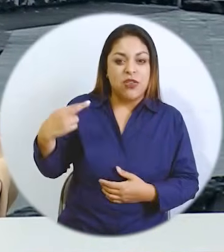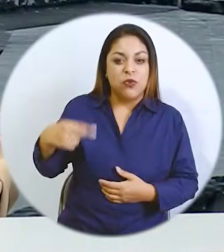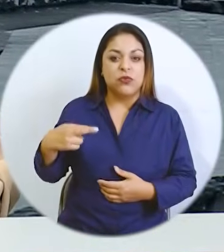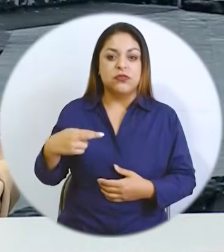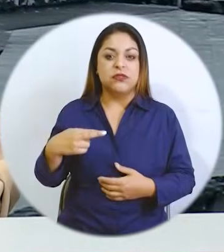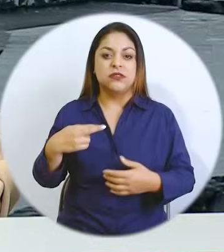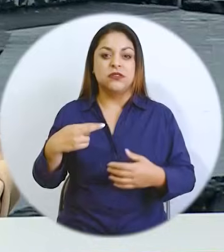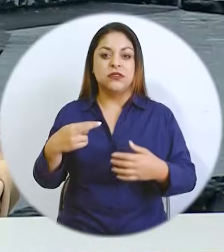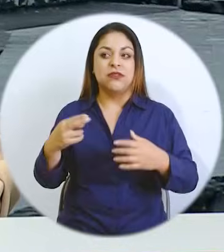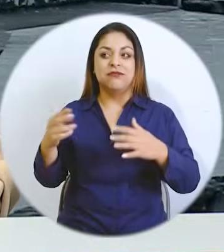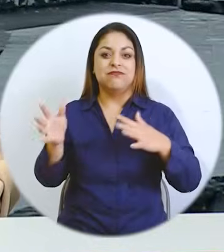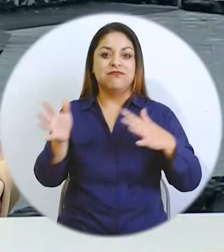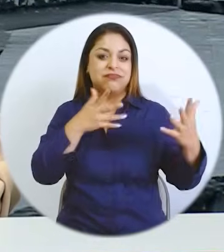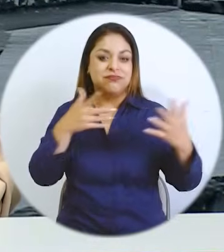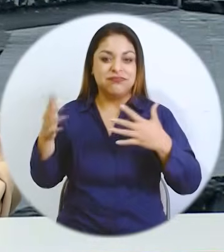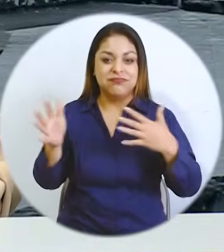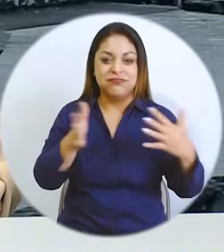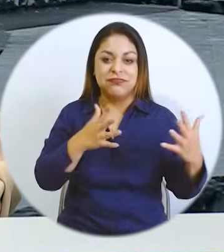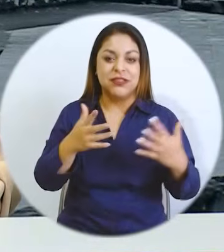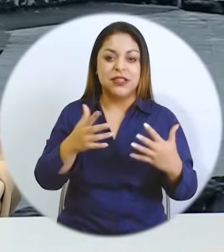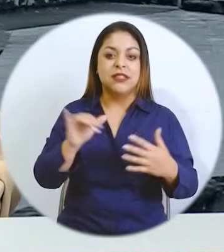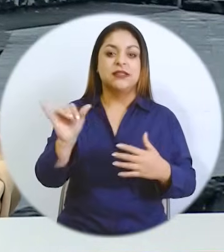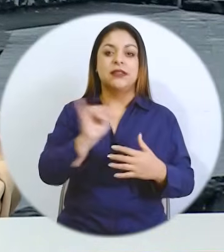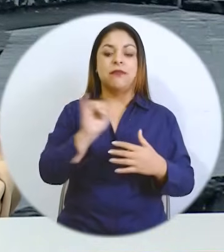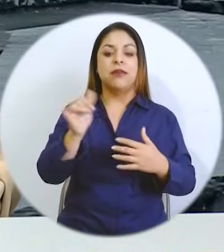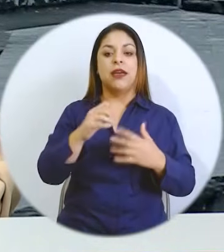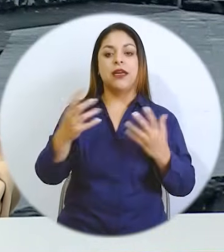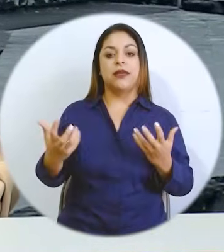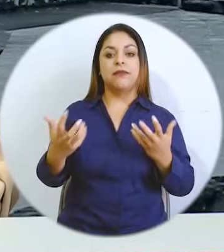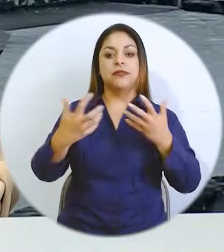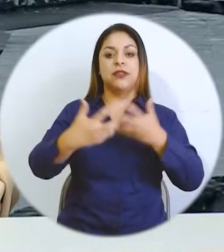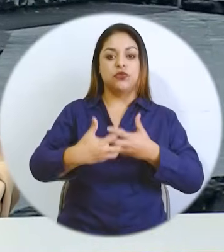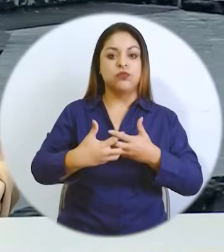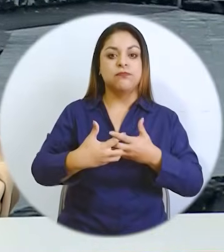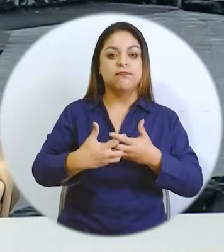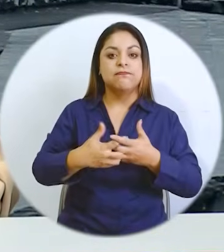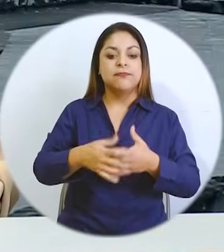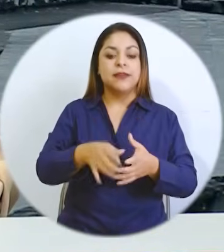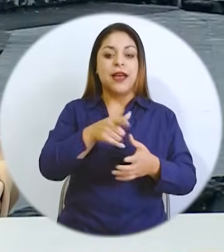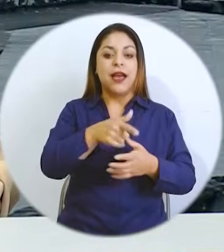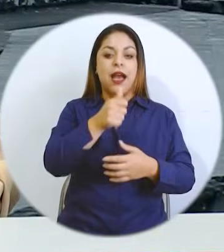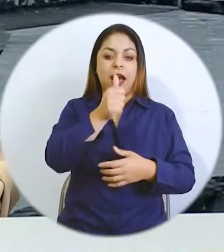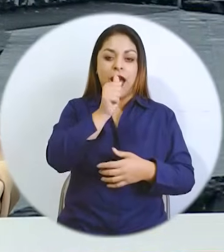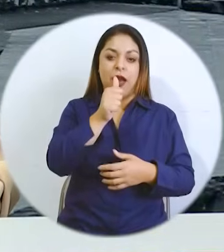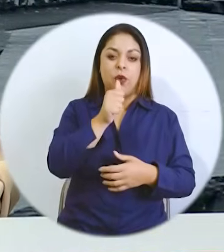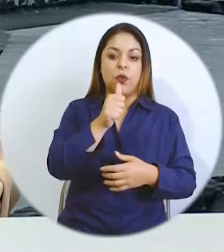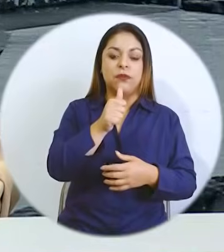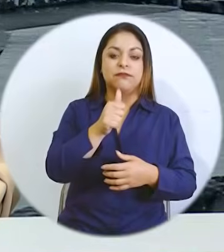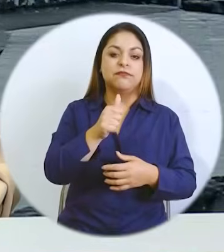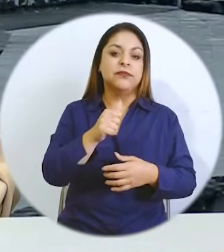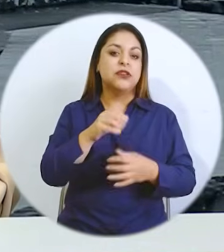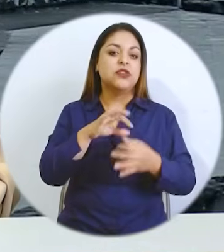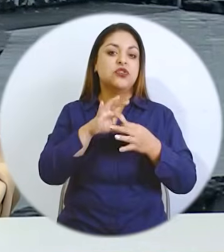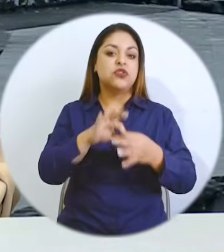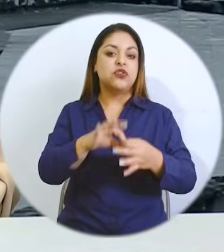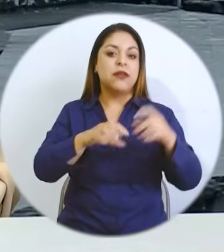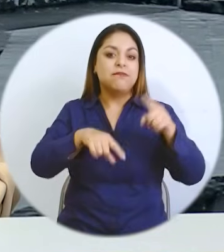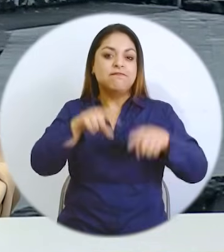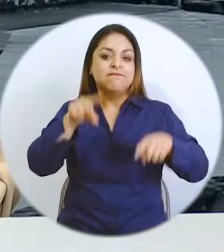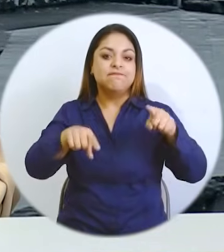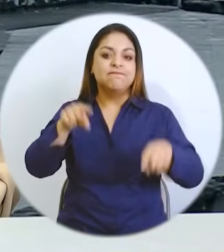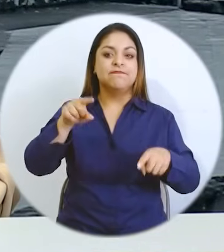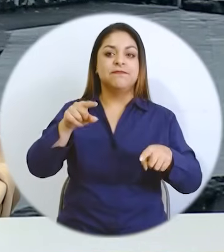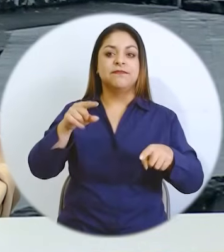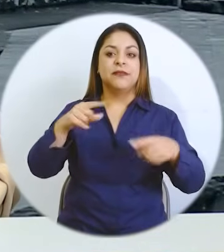climáticos. Tenemos que pensar en la adaptación y mitigación que se deben de enfrentar estos acueductos ante lo que es variabilidad climática y